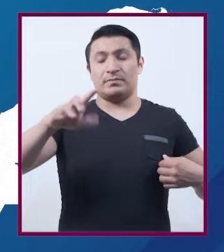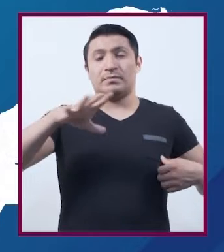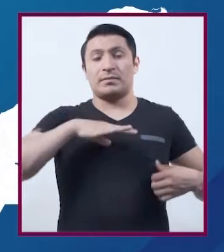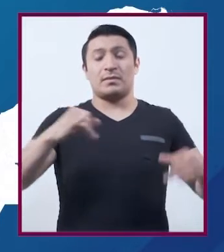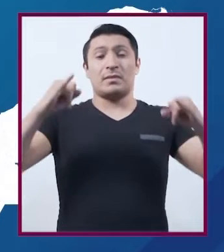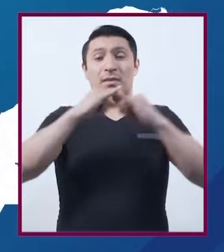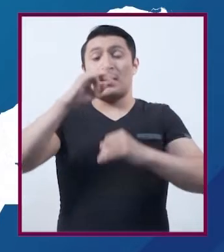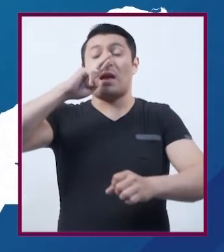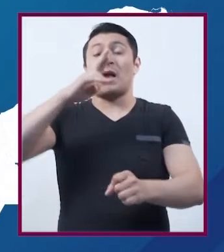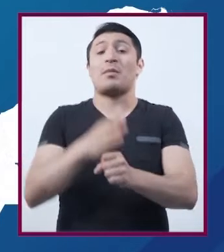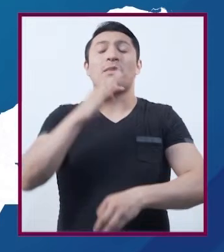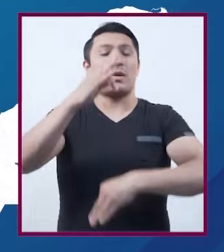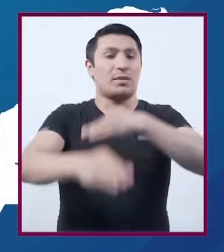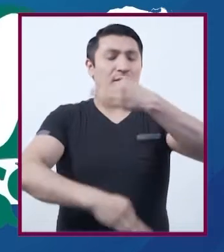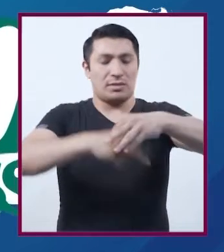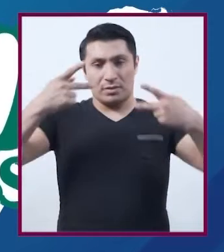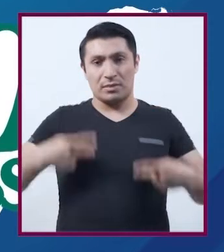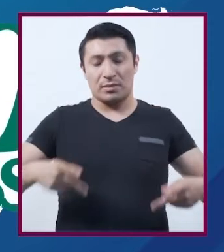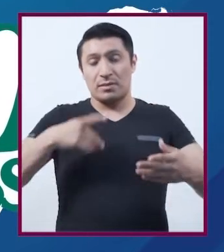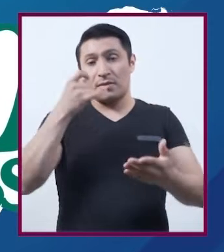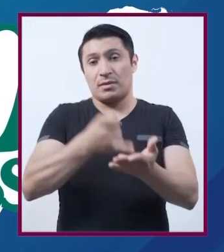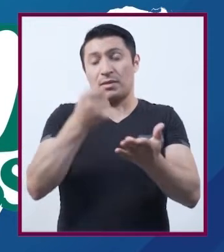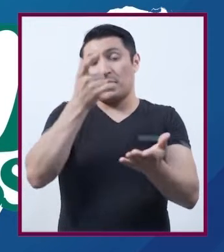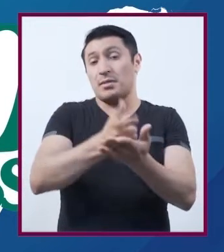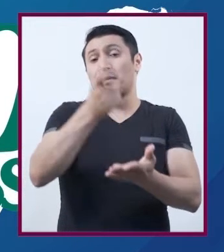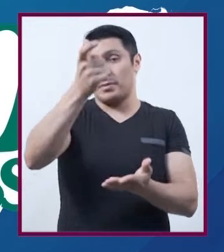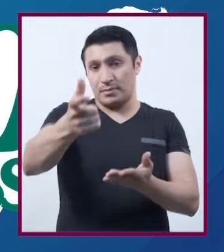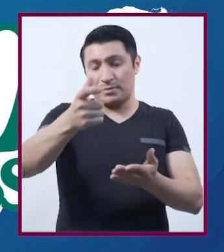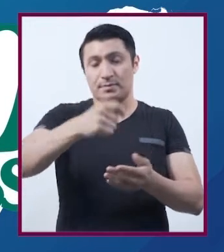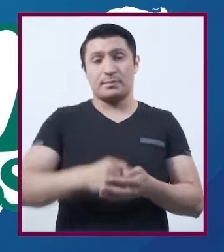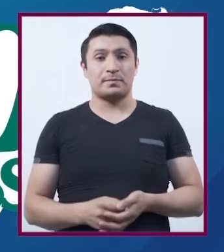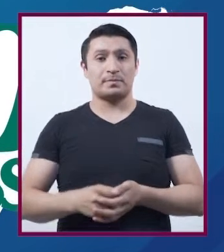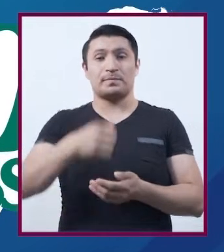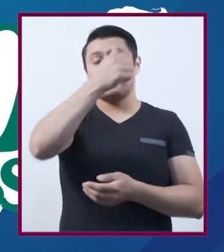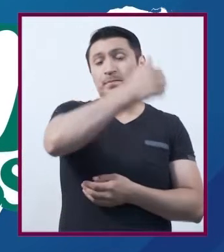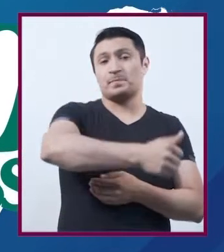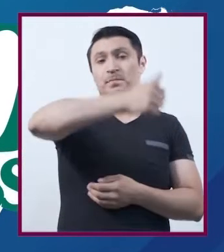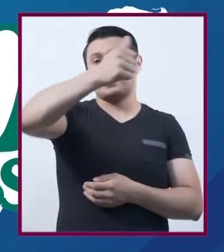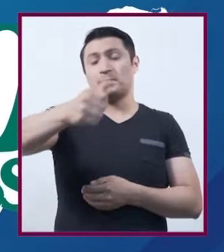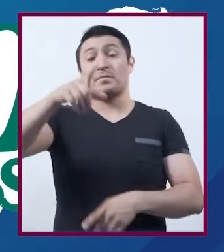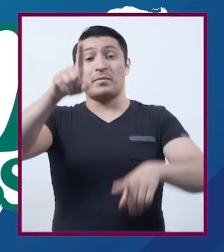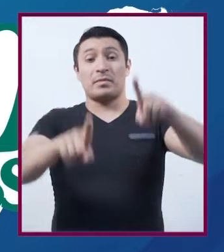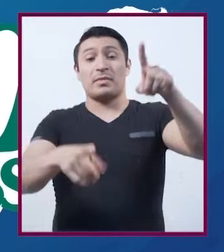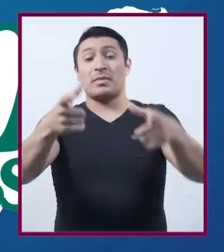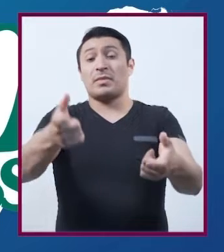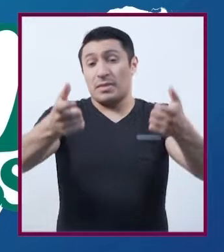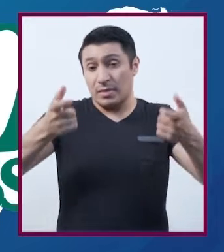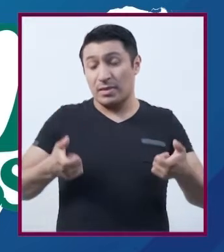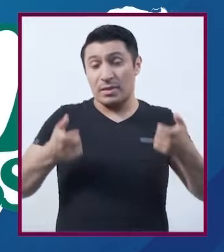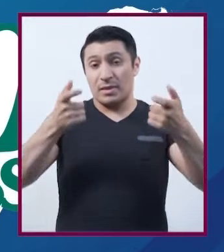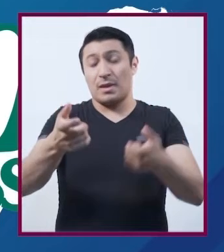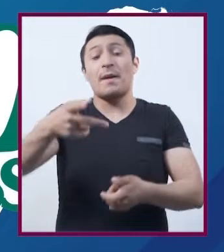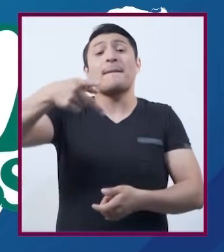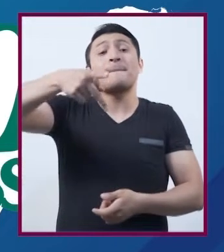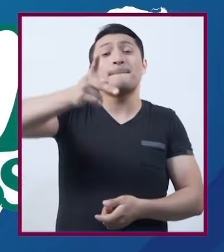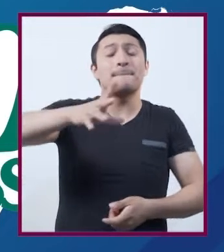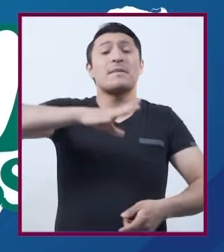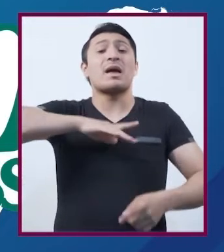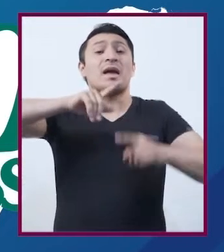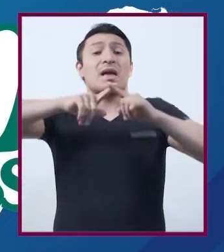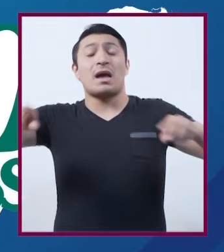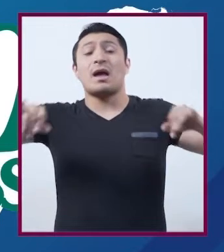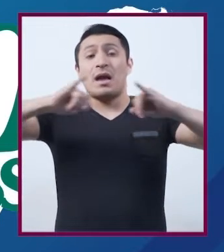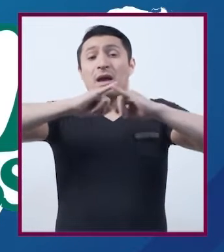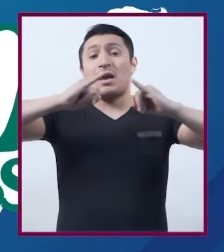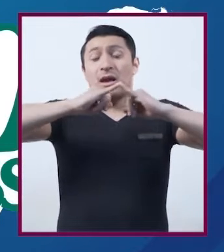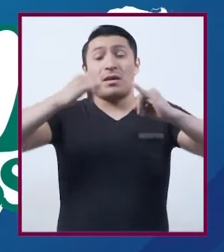En pocas palabras, el SAT es la instancia encargada de que todas y todos paguemos nuestros impuestos, cada quien según su